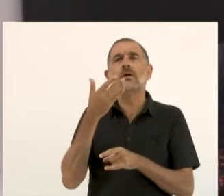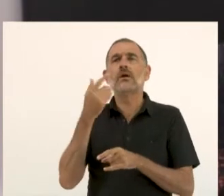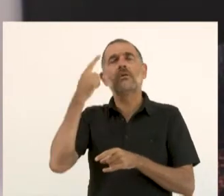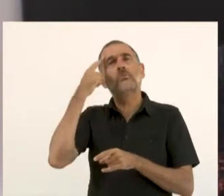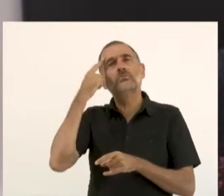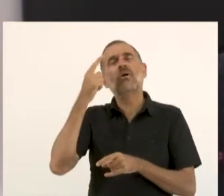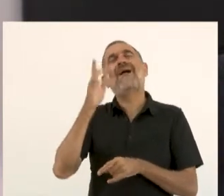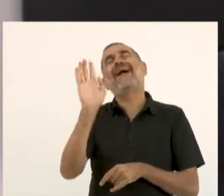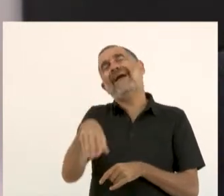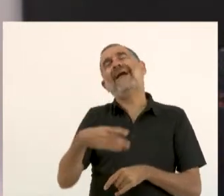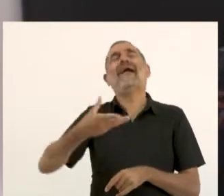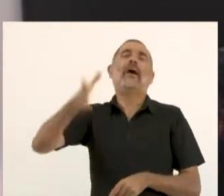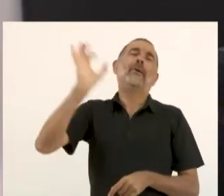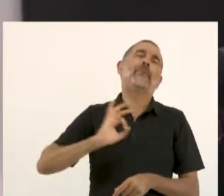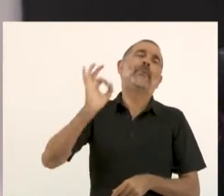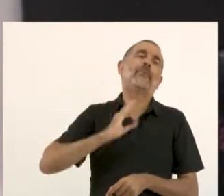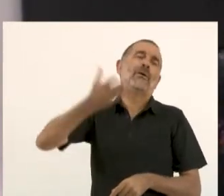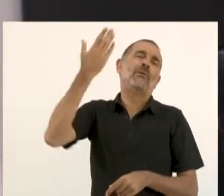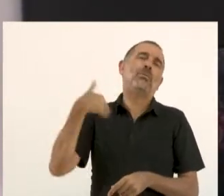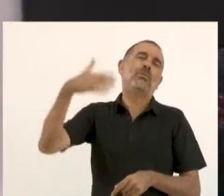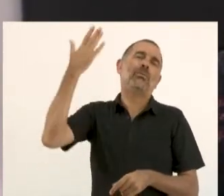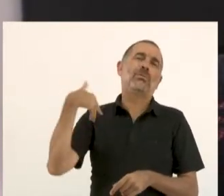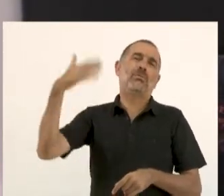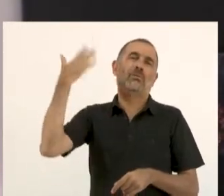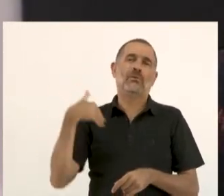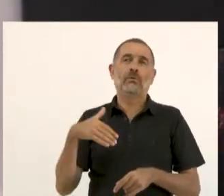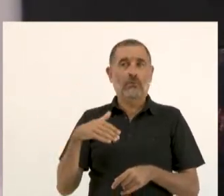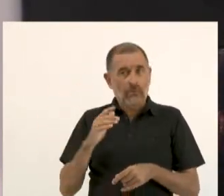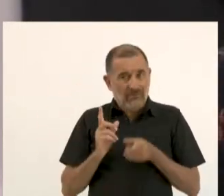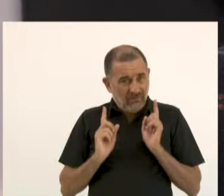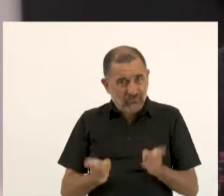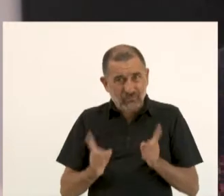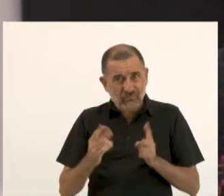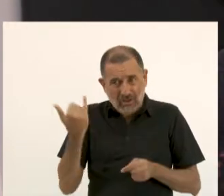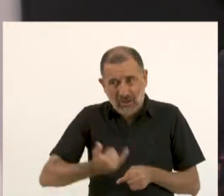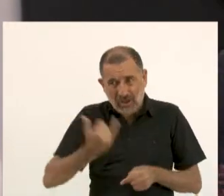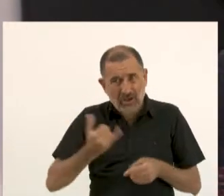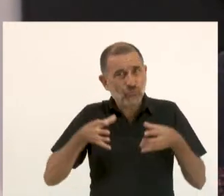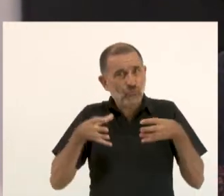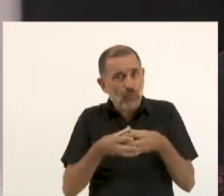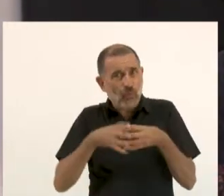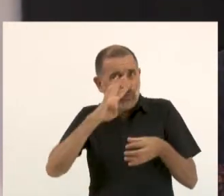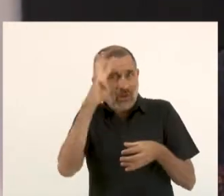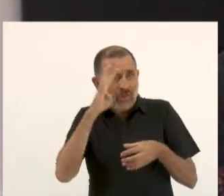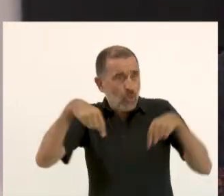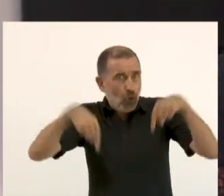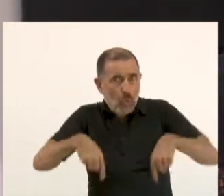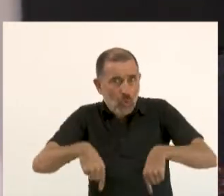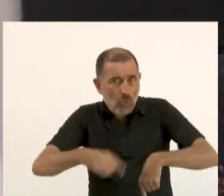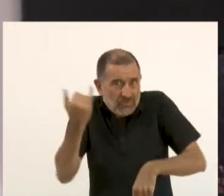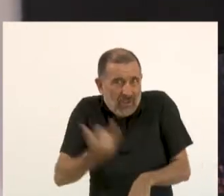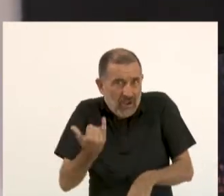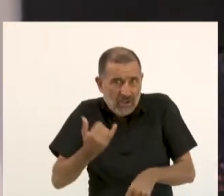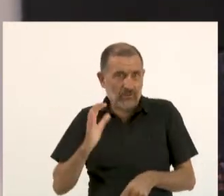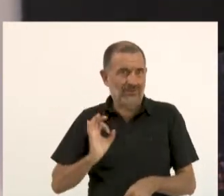que también hubo o no queda nada. Entonces que se sepa que realmente sí, todavía el pueblo originario en la actualidad y